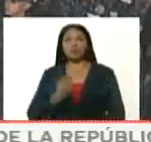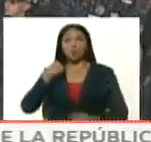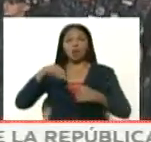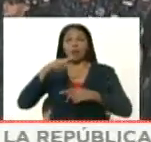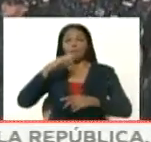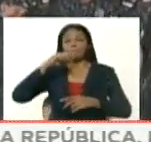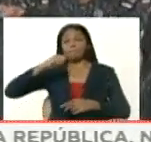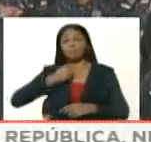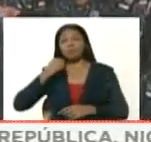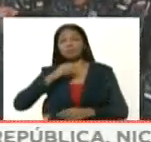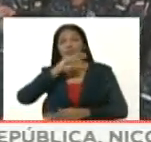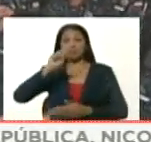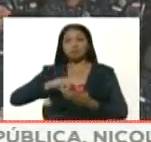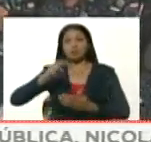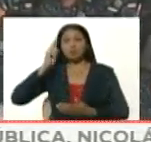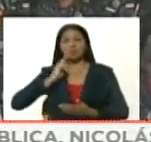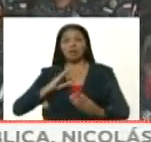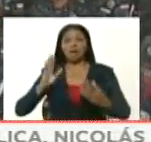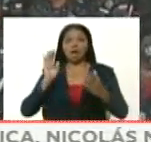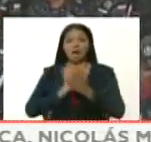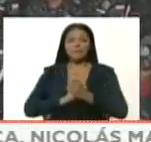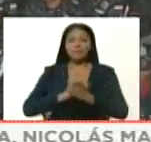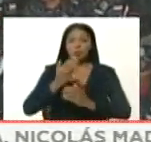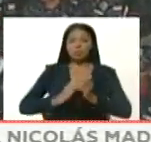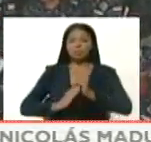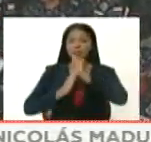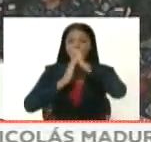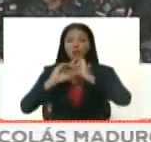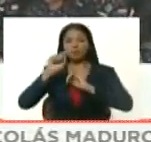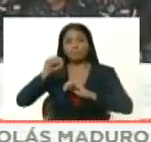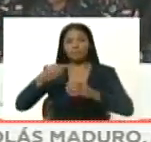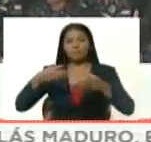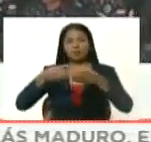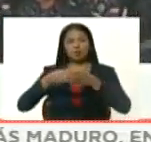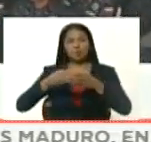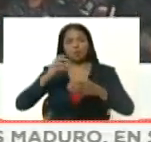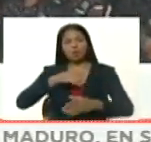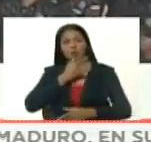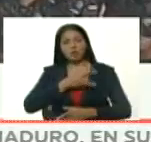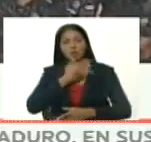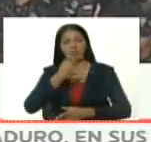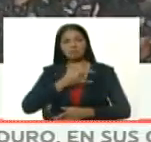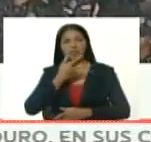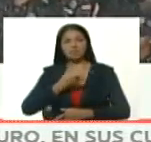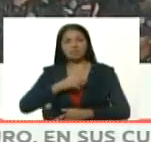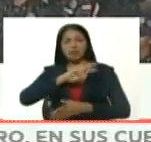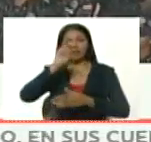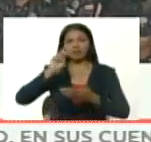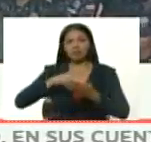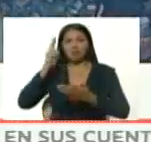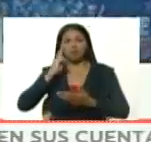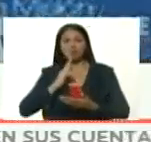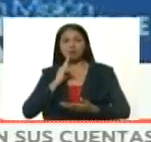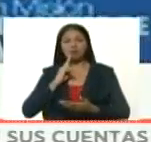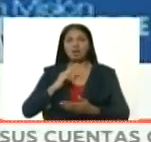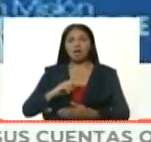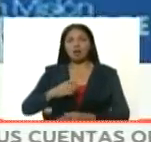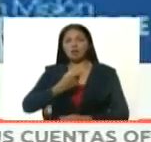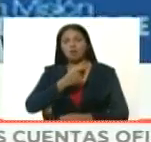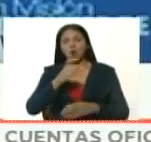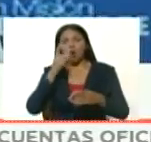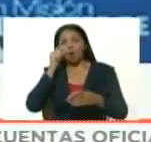Bolivariana, compañero rector de la Universidad Nacional Bolivariana, general de